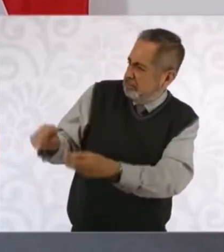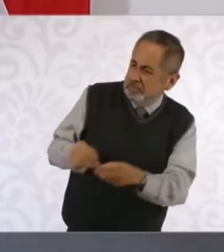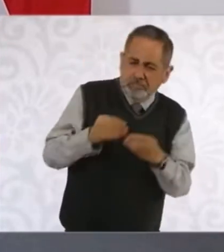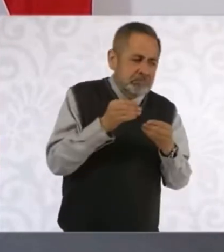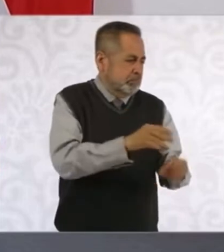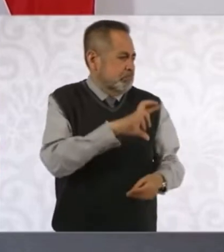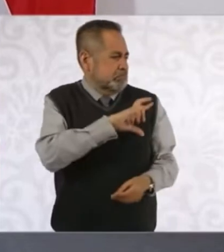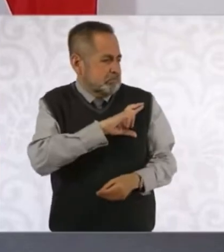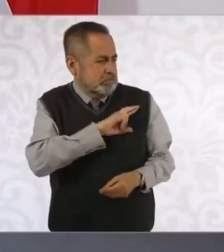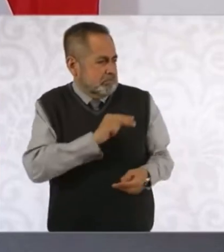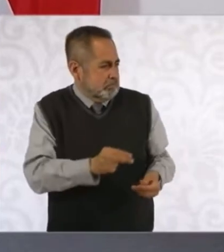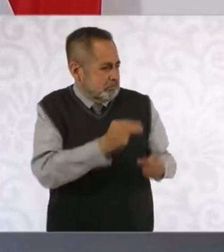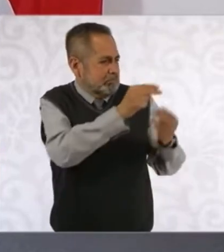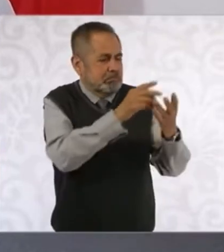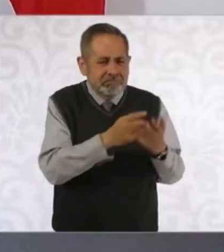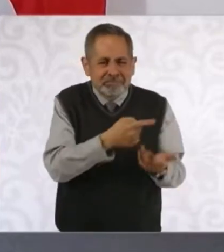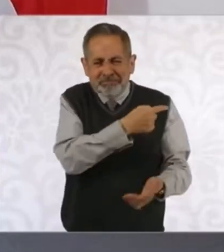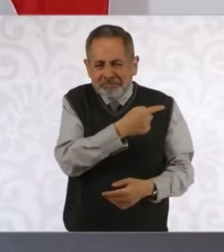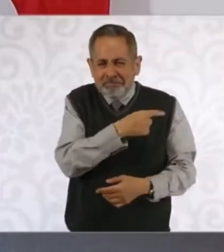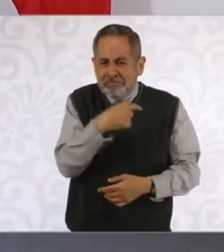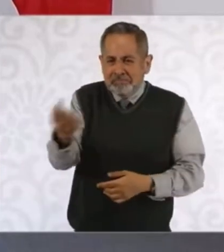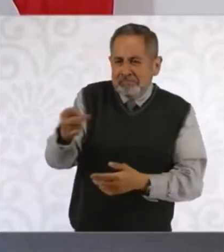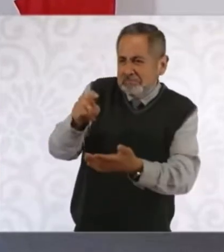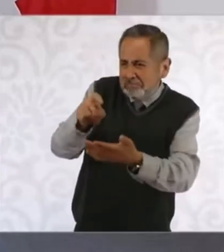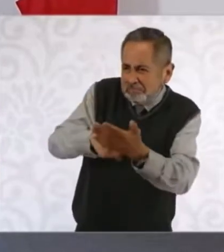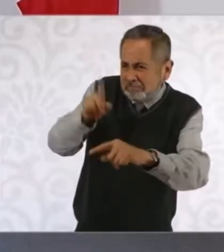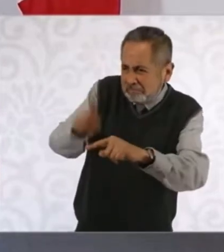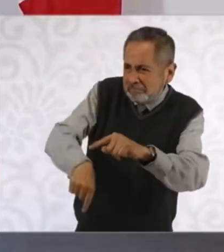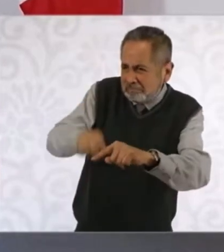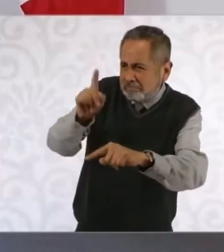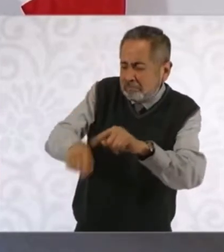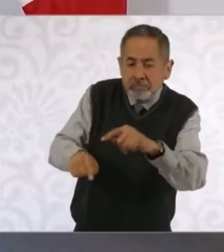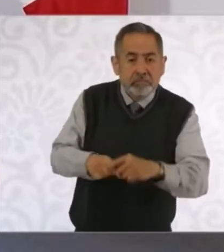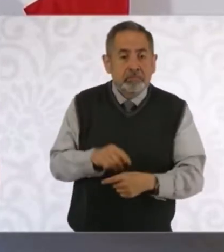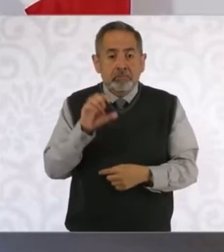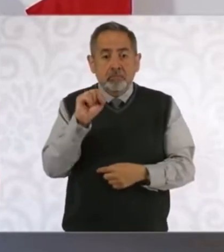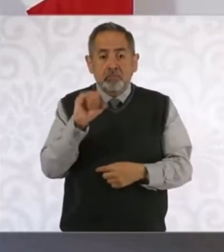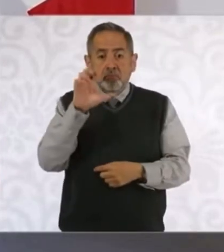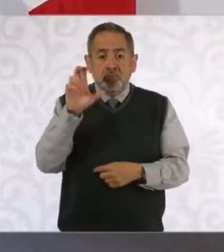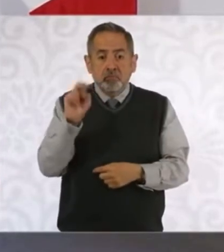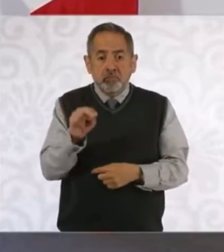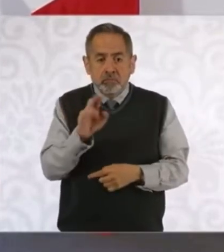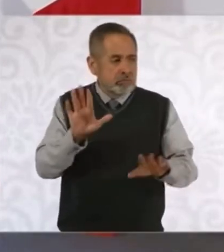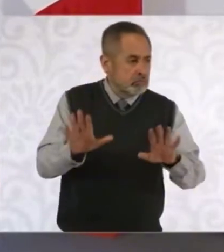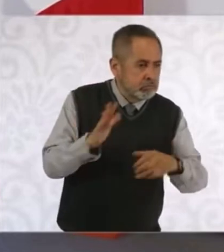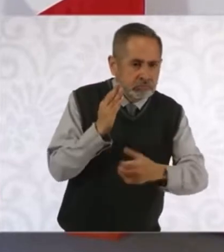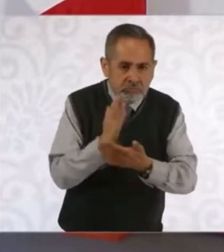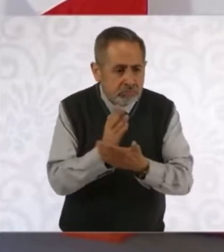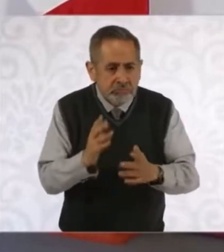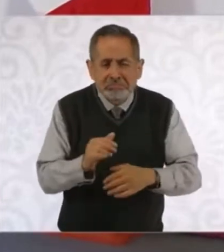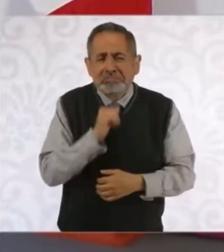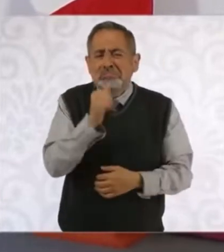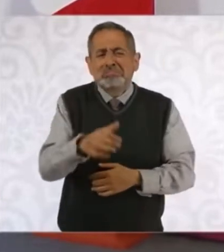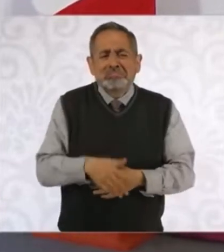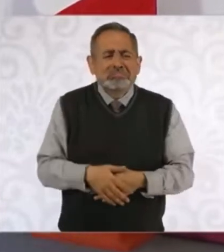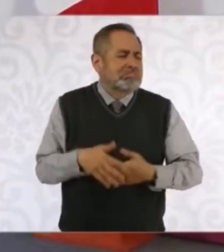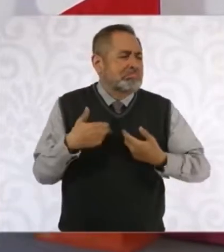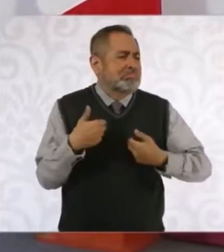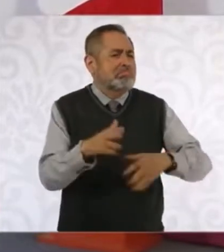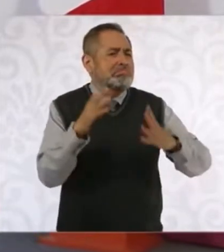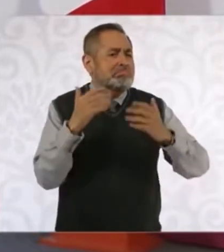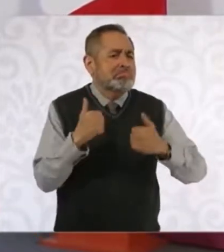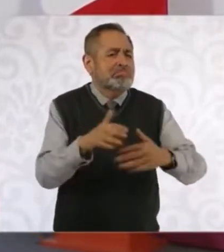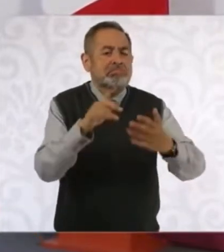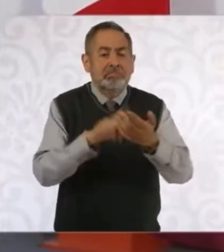bienestar. Realmente a ellos les importa poco la Constitución, dan pena ajena. La verdad